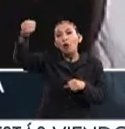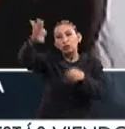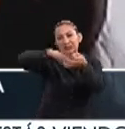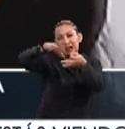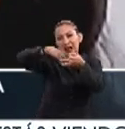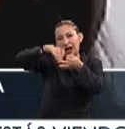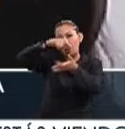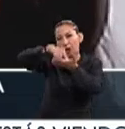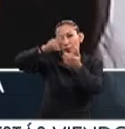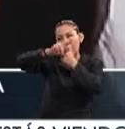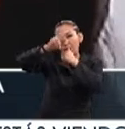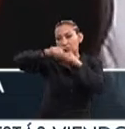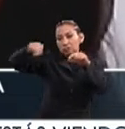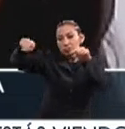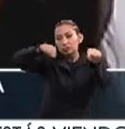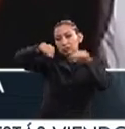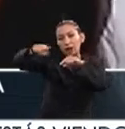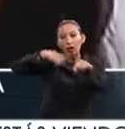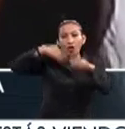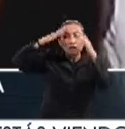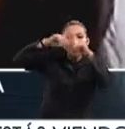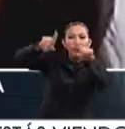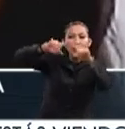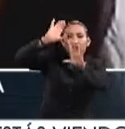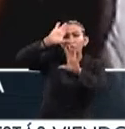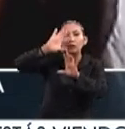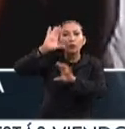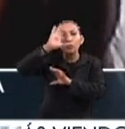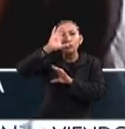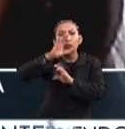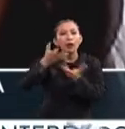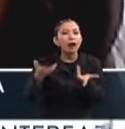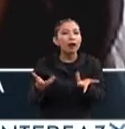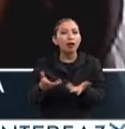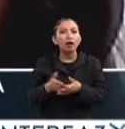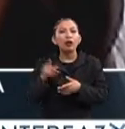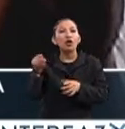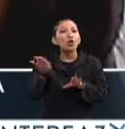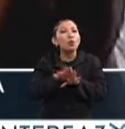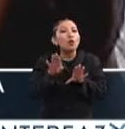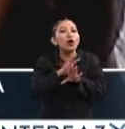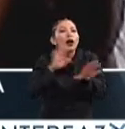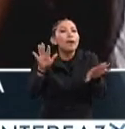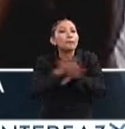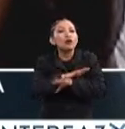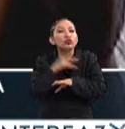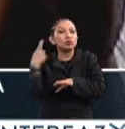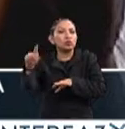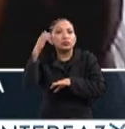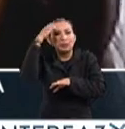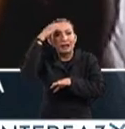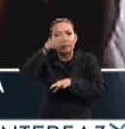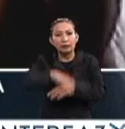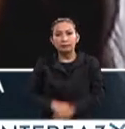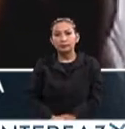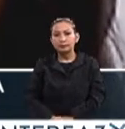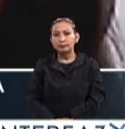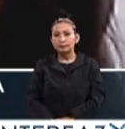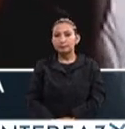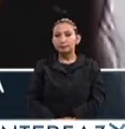otros países, conocer una diversidad de culturas. ¿Qué tanto te cambió en lo personal esta experiencia de un